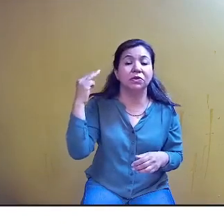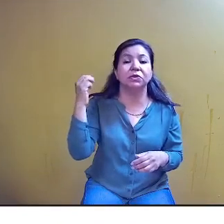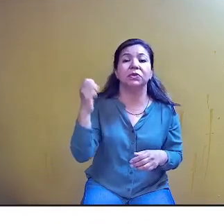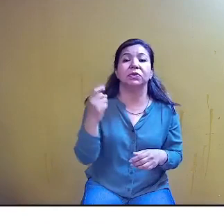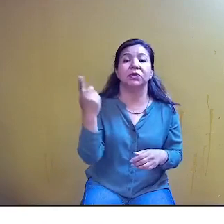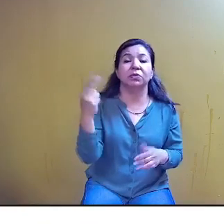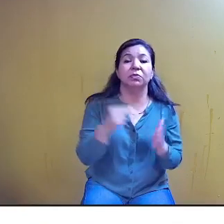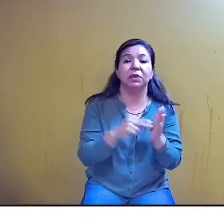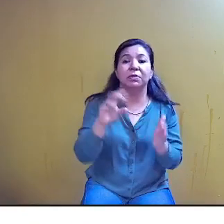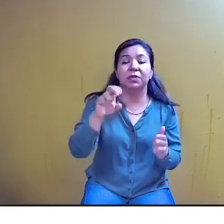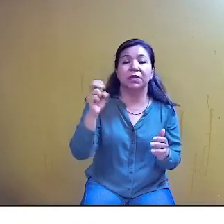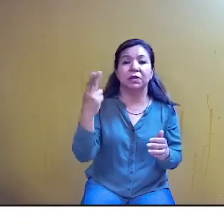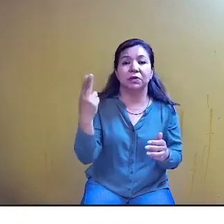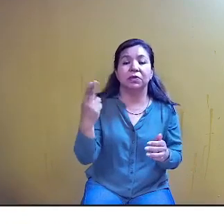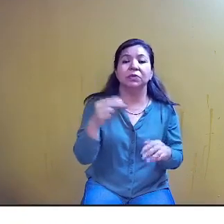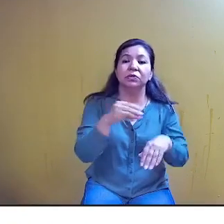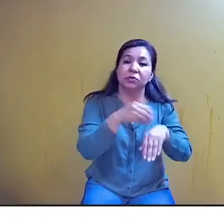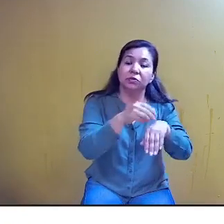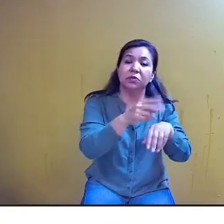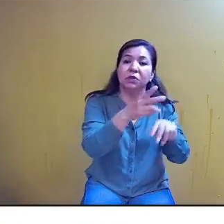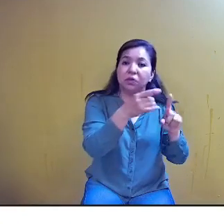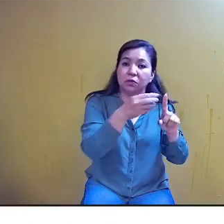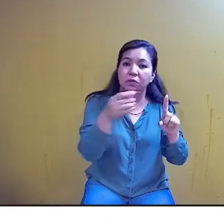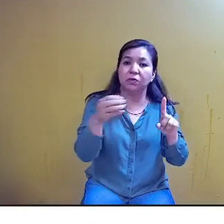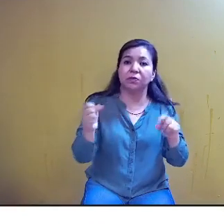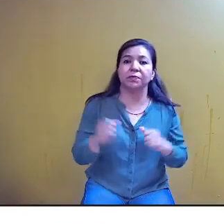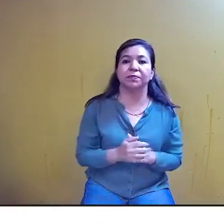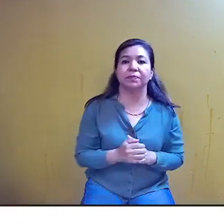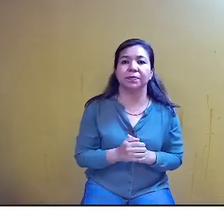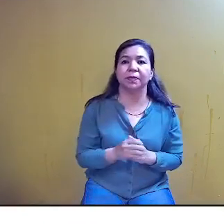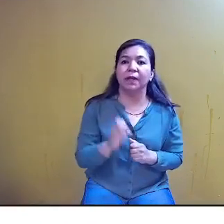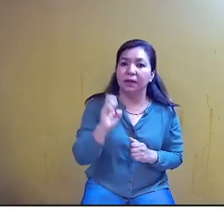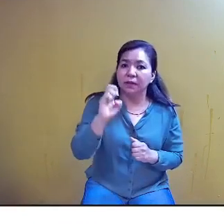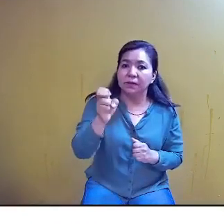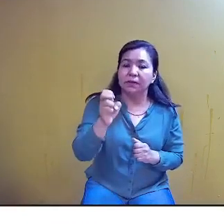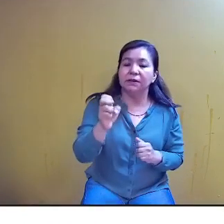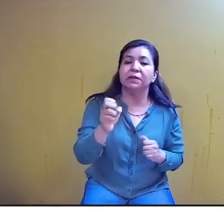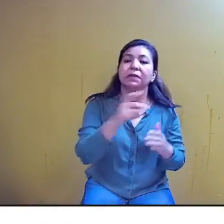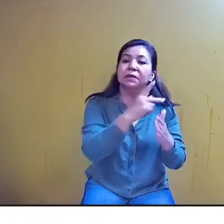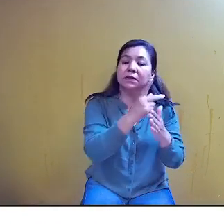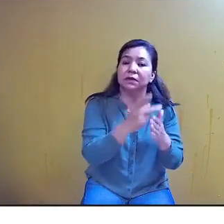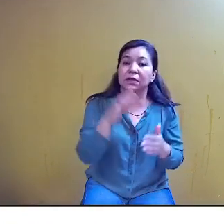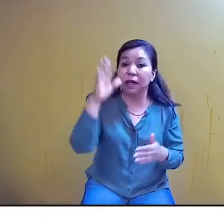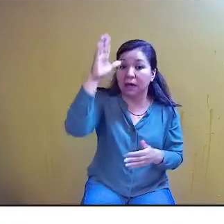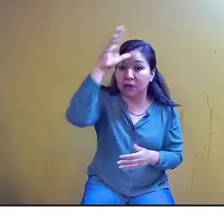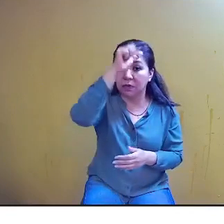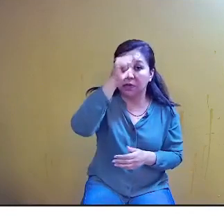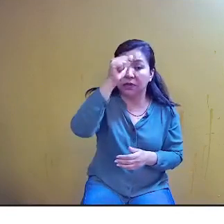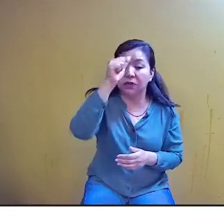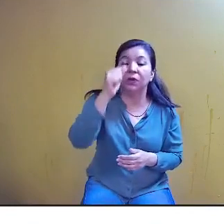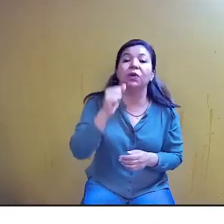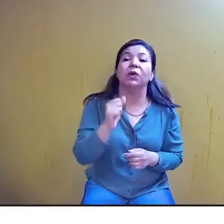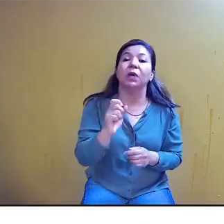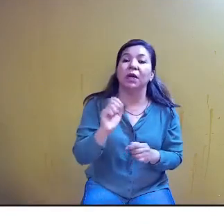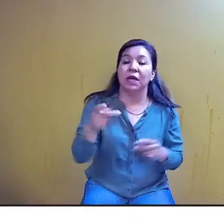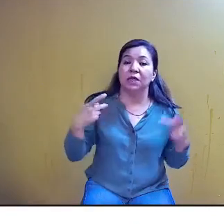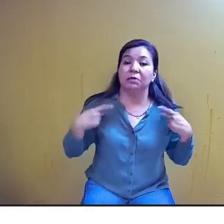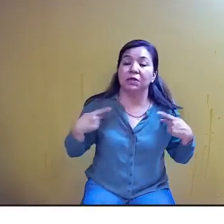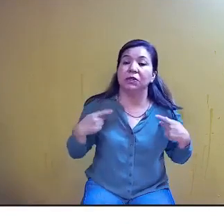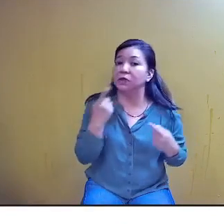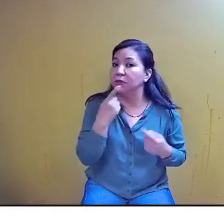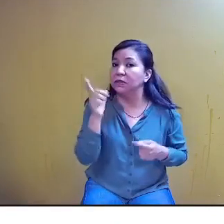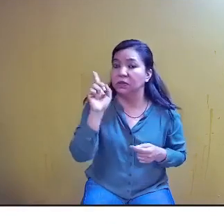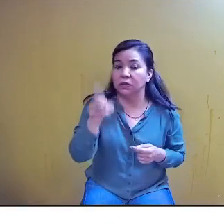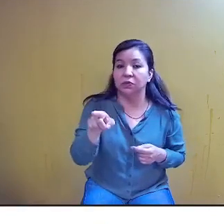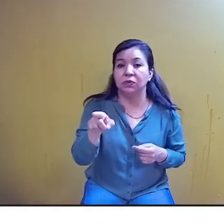SCM-JDC-225 diagonal 2022. Este acuerdo plenario ordena a los infractores Edmundo Delgado Gallardo y Nicolás